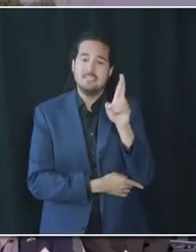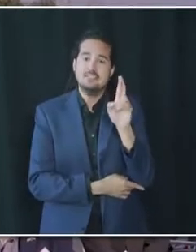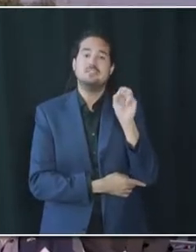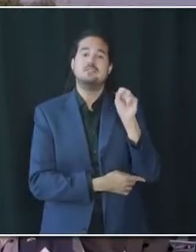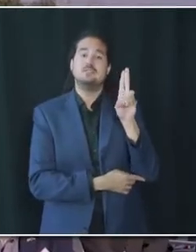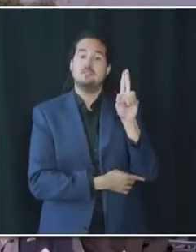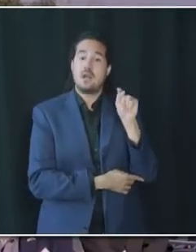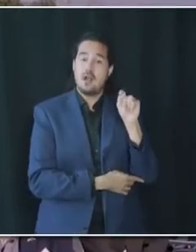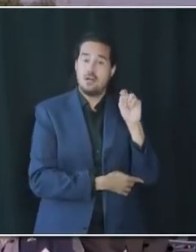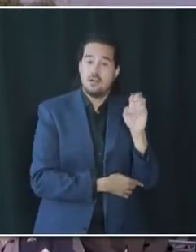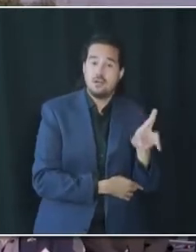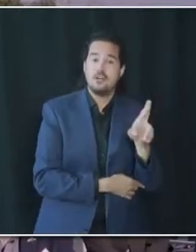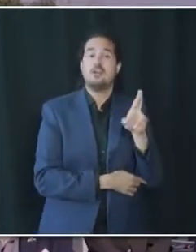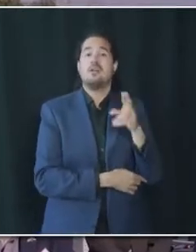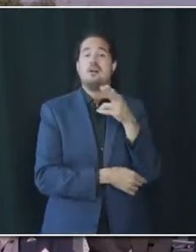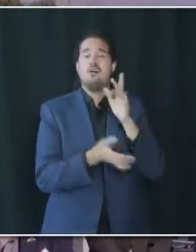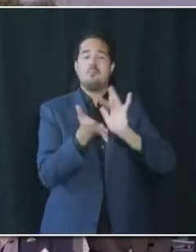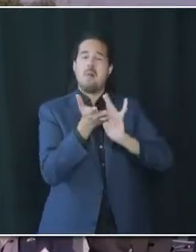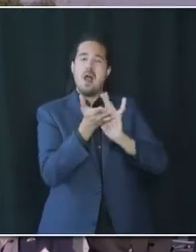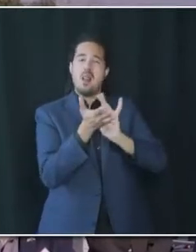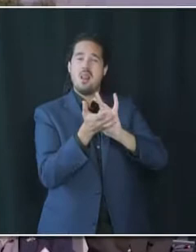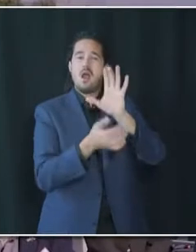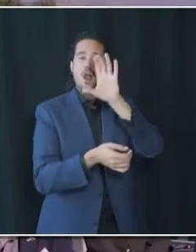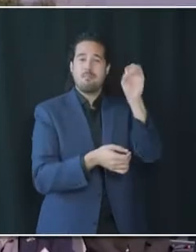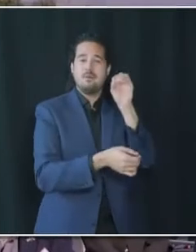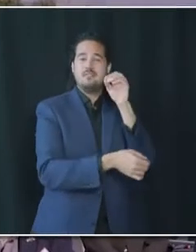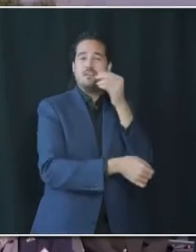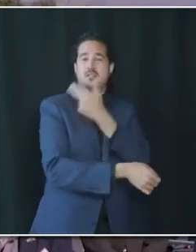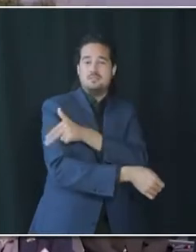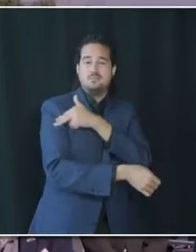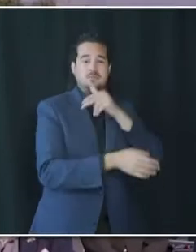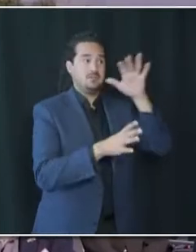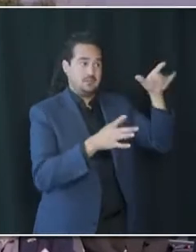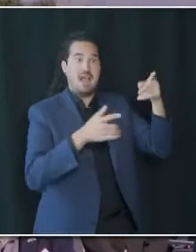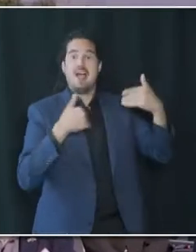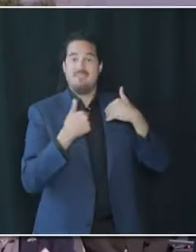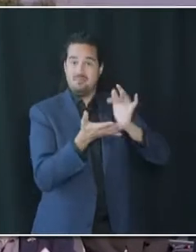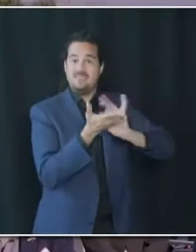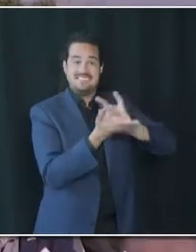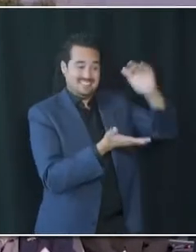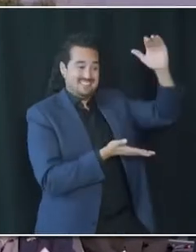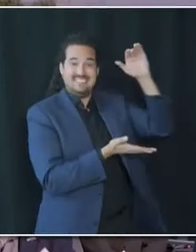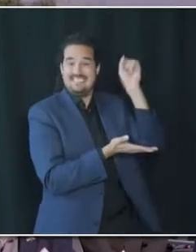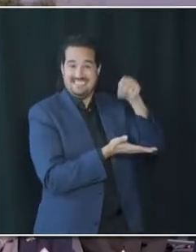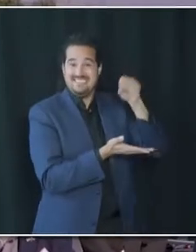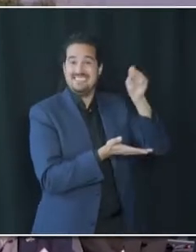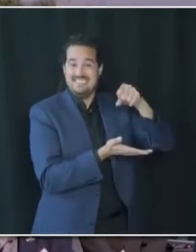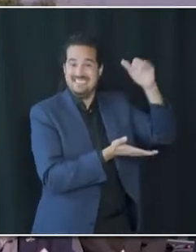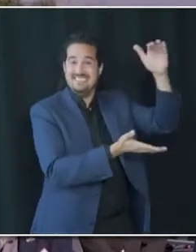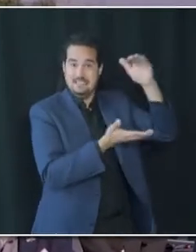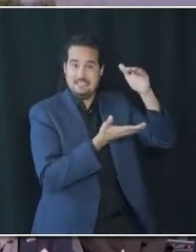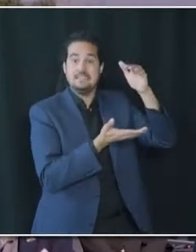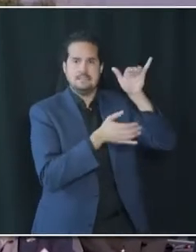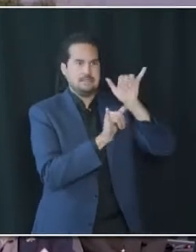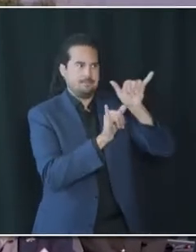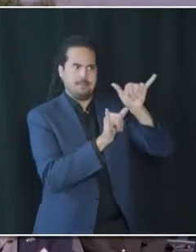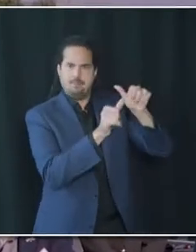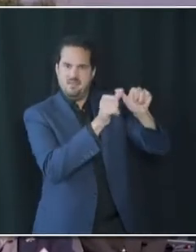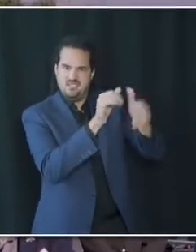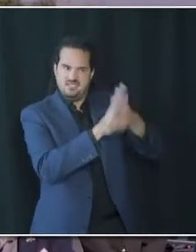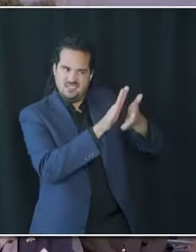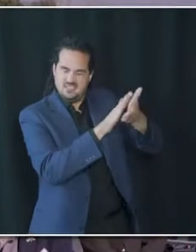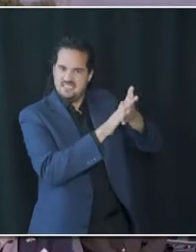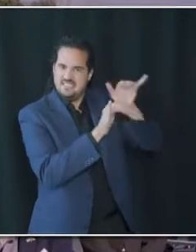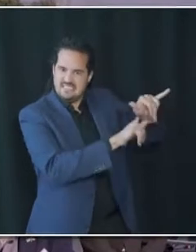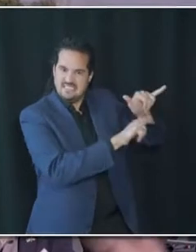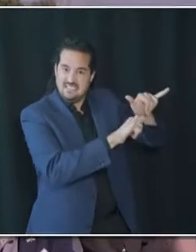muchas maneras que en este momento están llevando a cabo la vacunación pero encima de eso podemos tener esta nueva